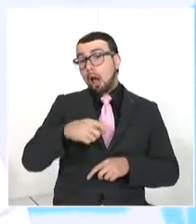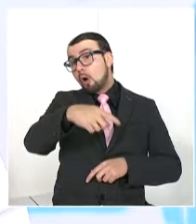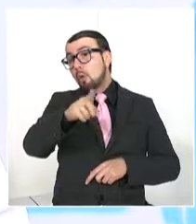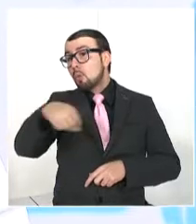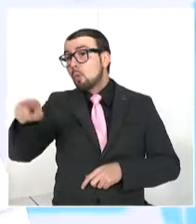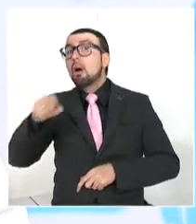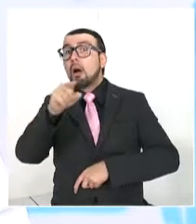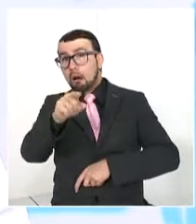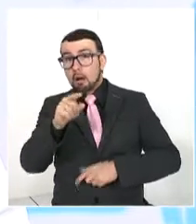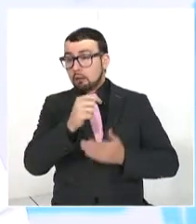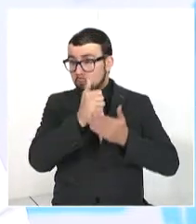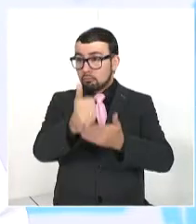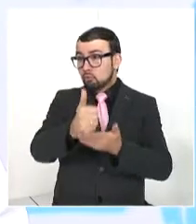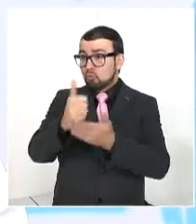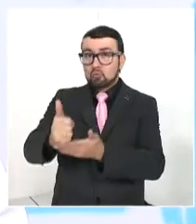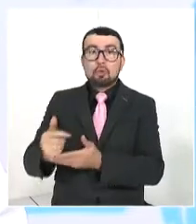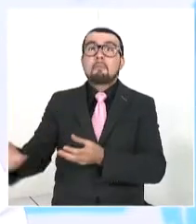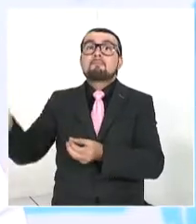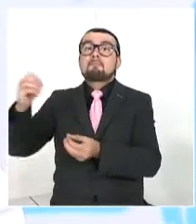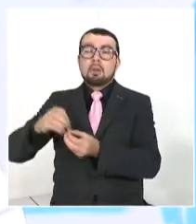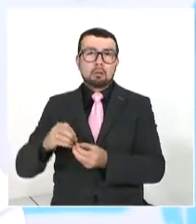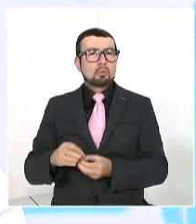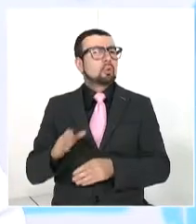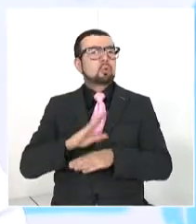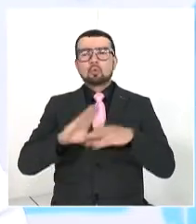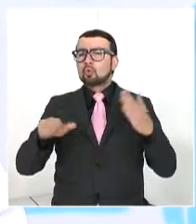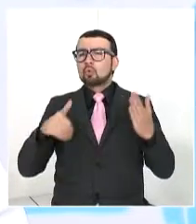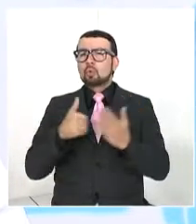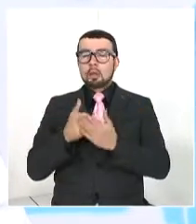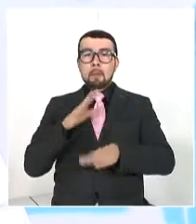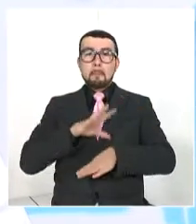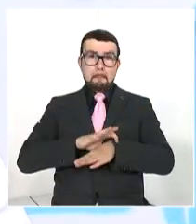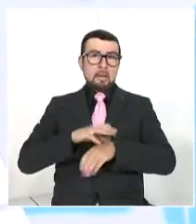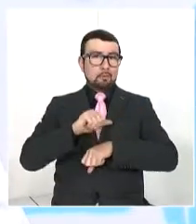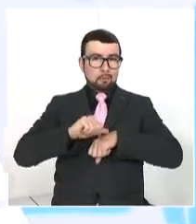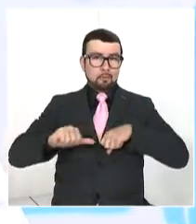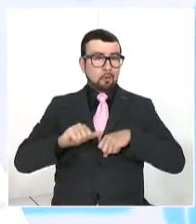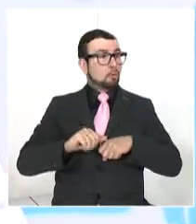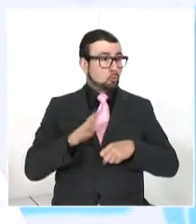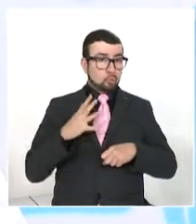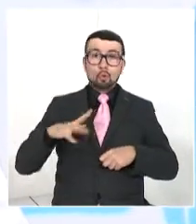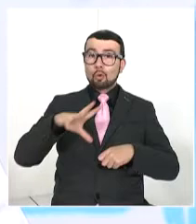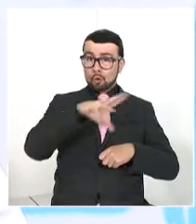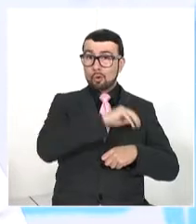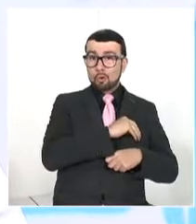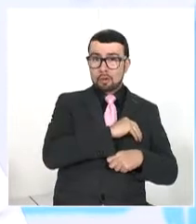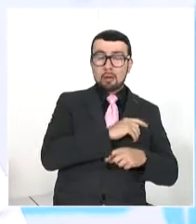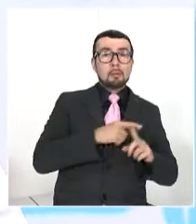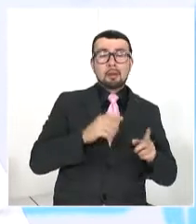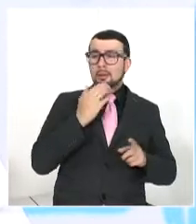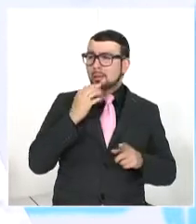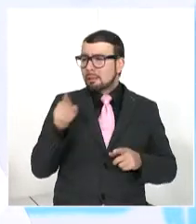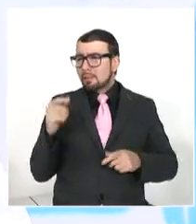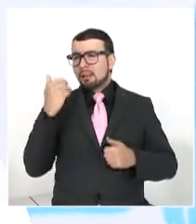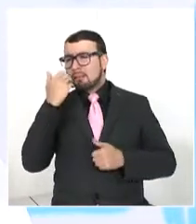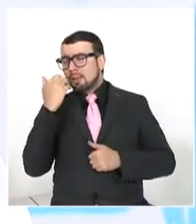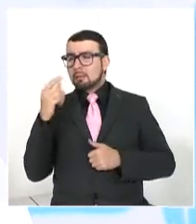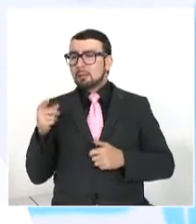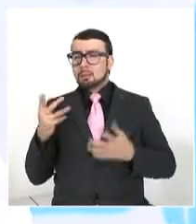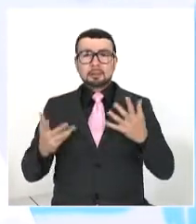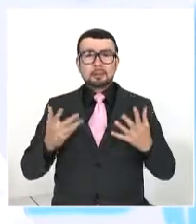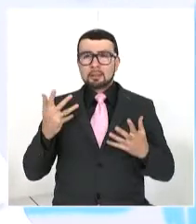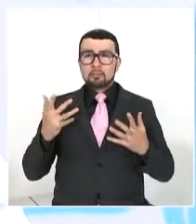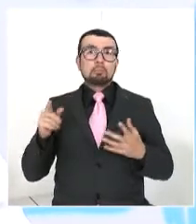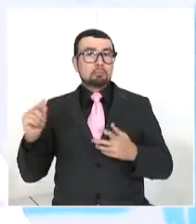que hacer? Nosotros todos somos médicos cirujanos, que ante la angustia de muchos procesos de salud hemos